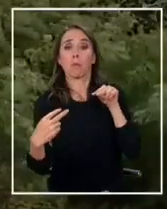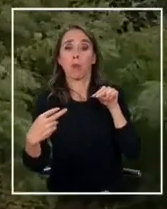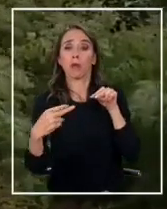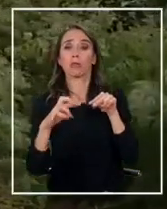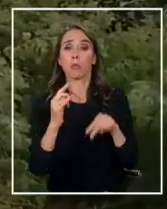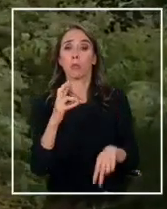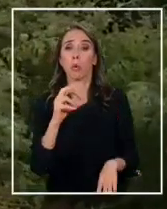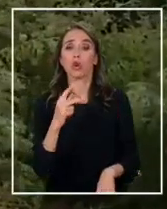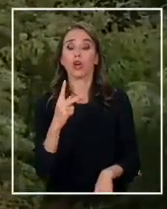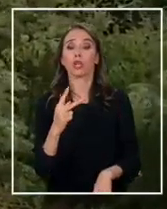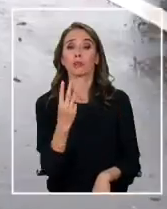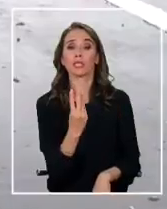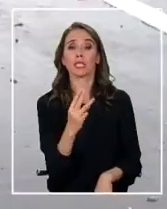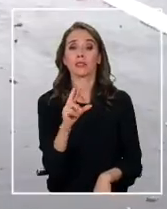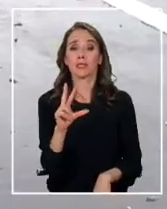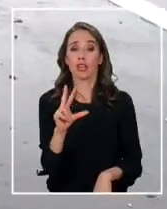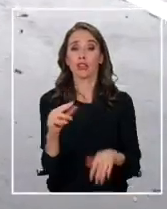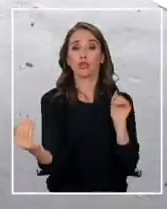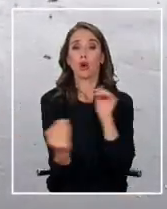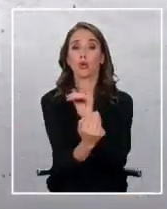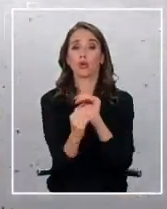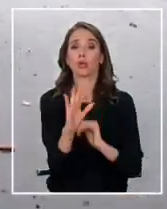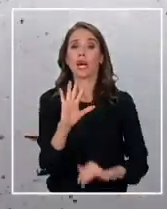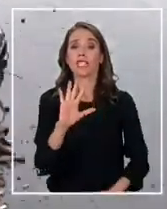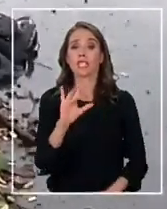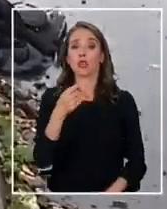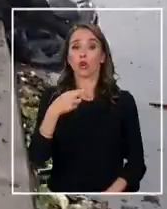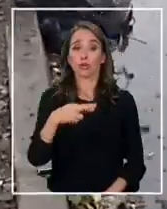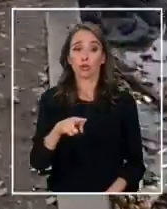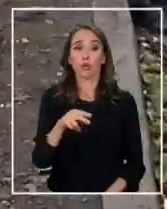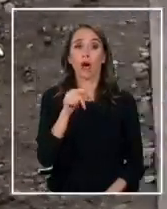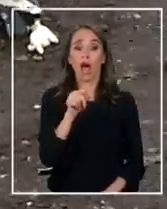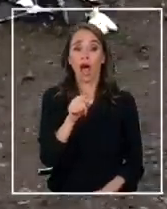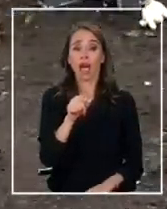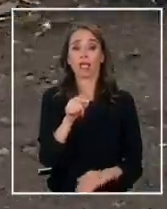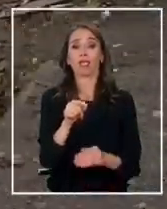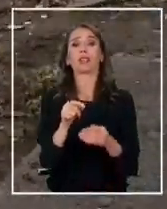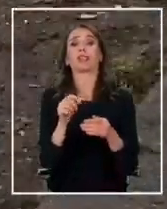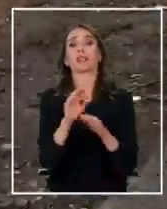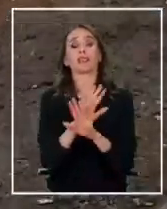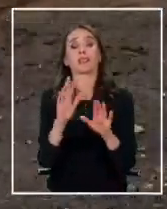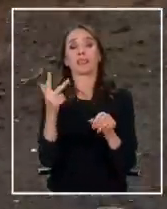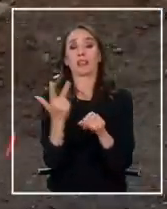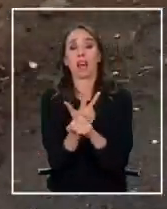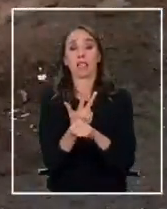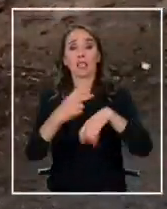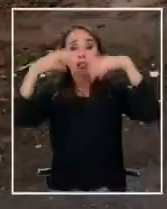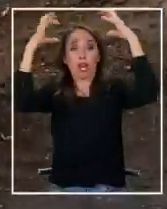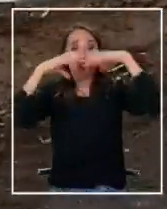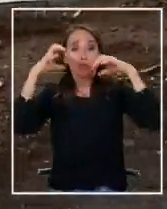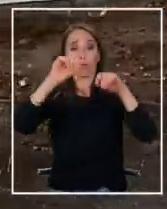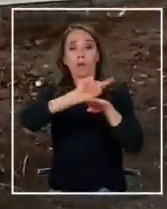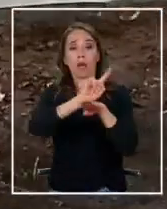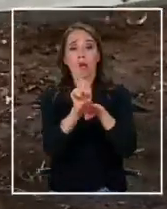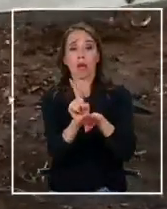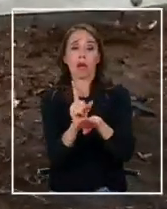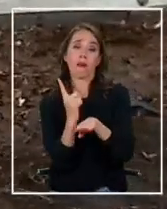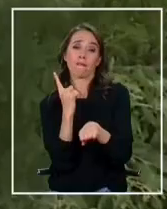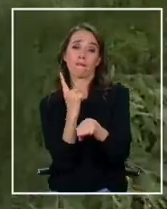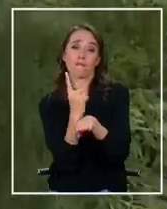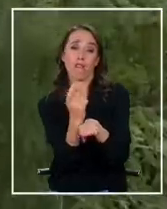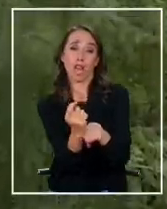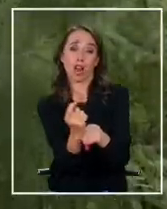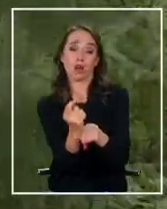kilómetro 538 de la ruta 5 Sur, se convirtió en el escenario de la tragedia. La lluvia y el exceso de velocidad fueron